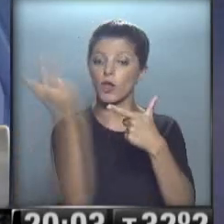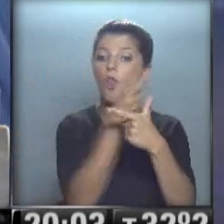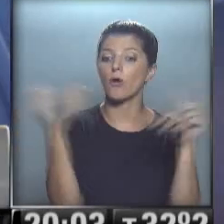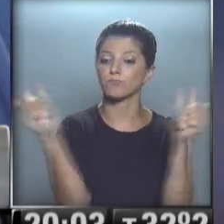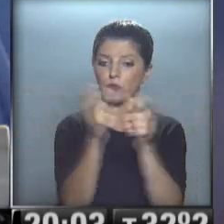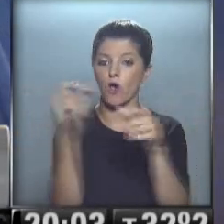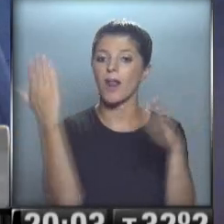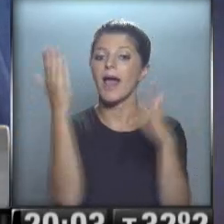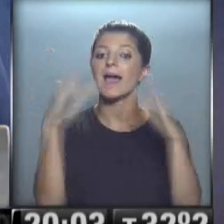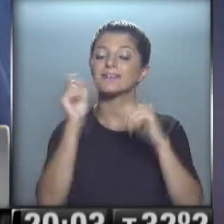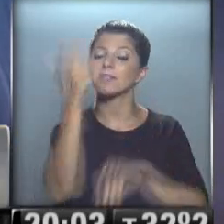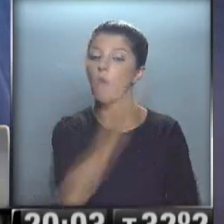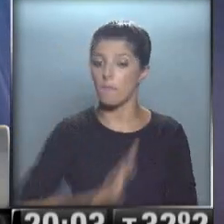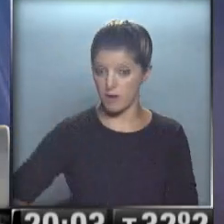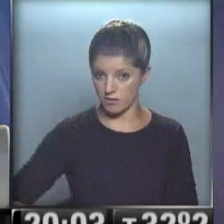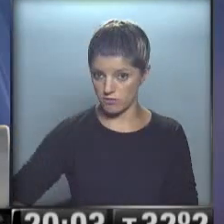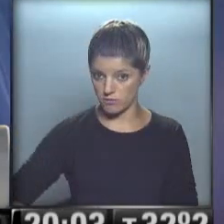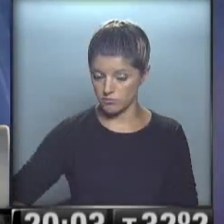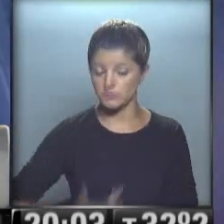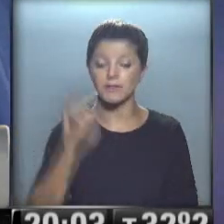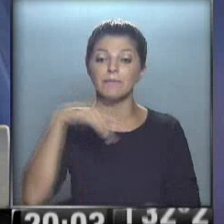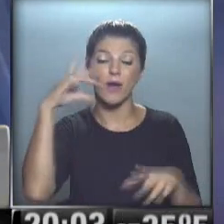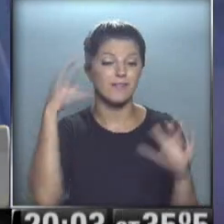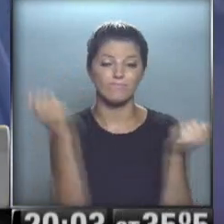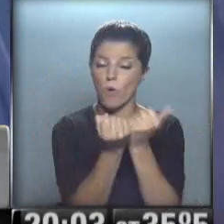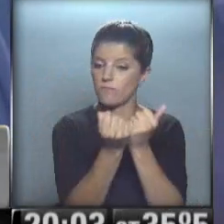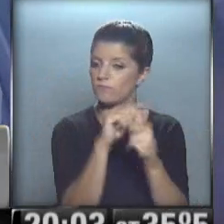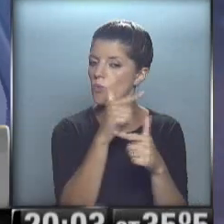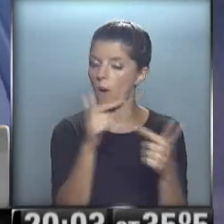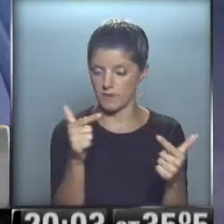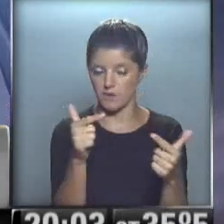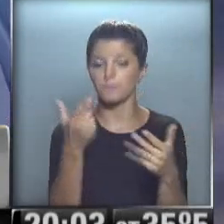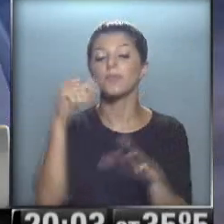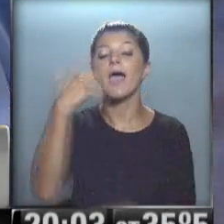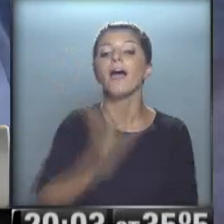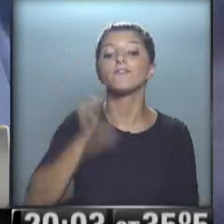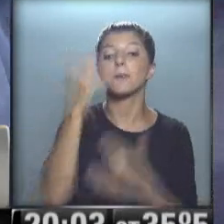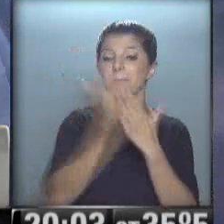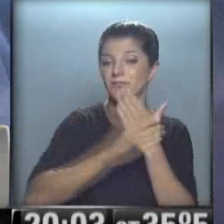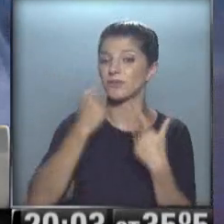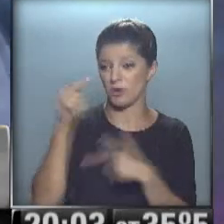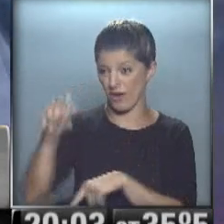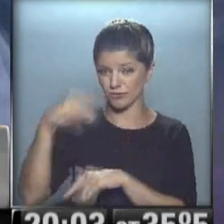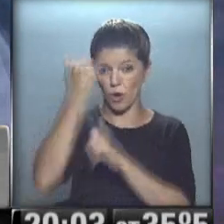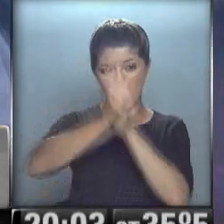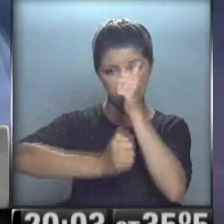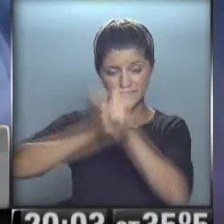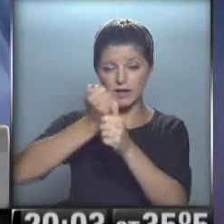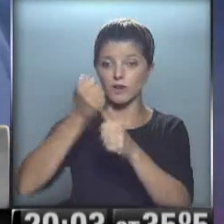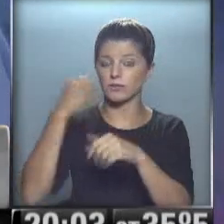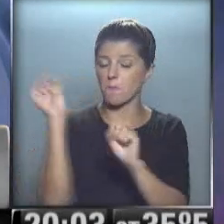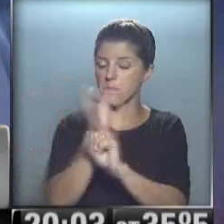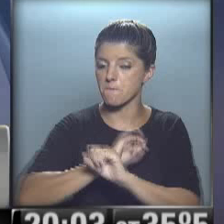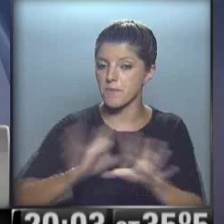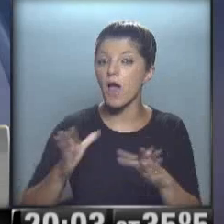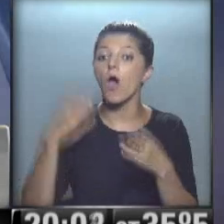de Gobierno y no se habría llegado a un acuerdo. Capitanich había calificado a los empresarios como